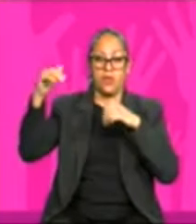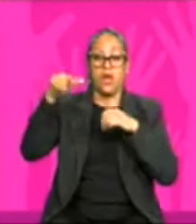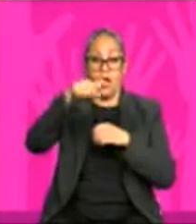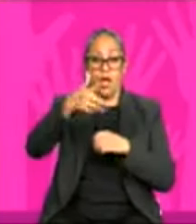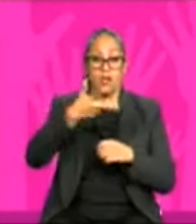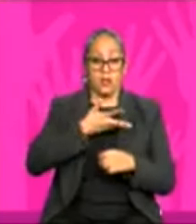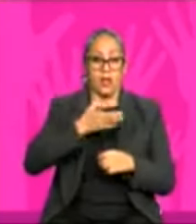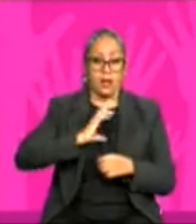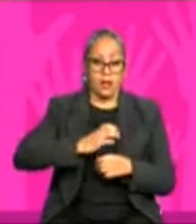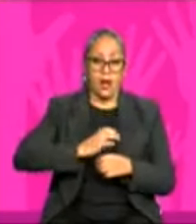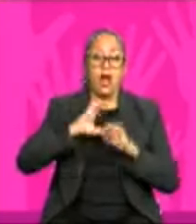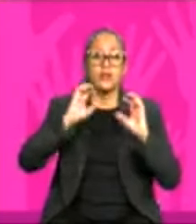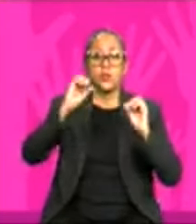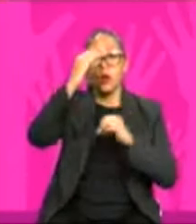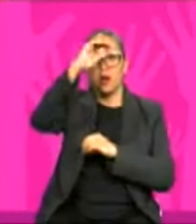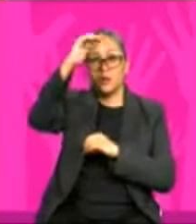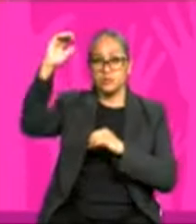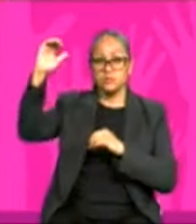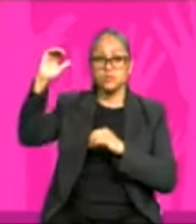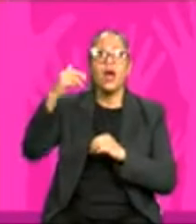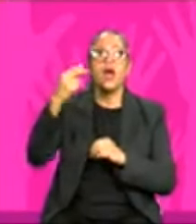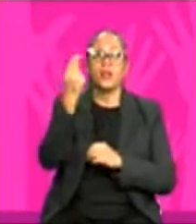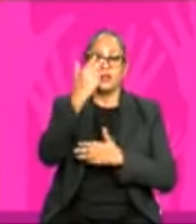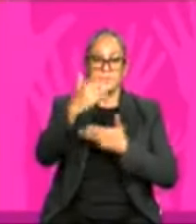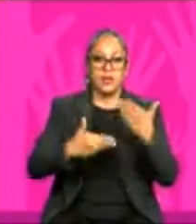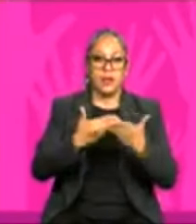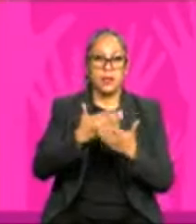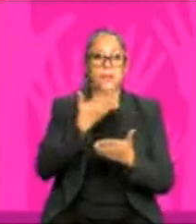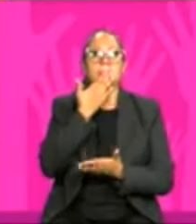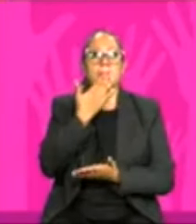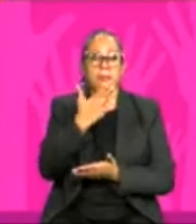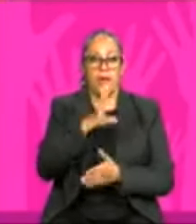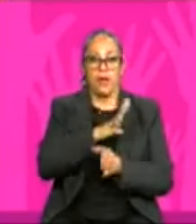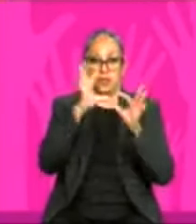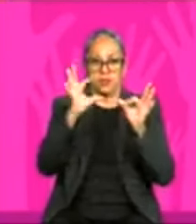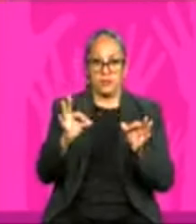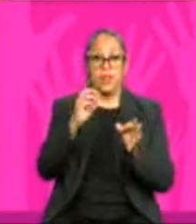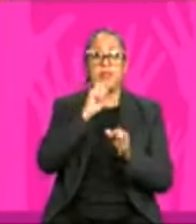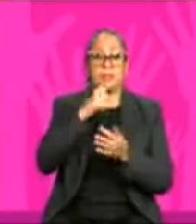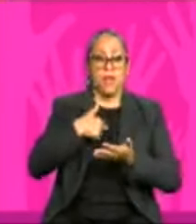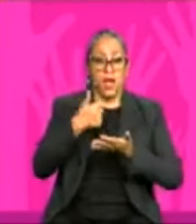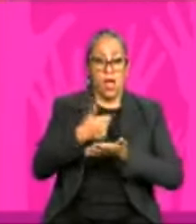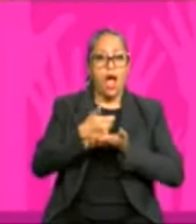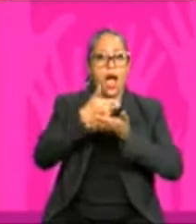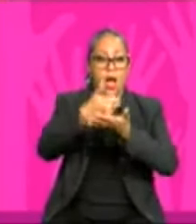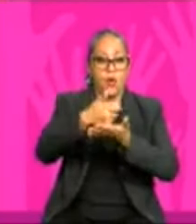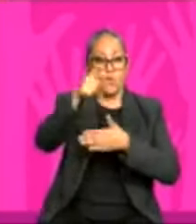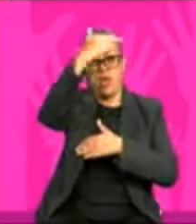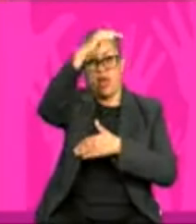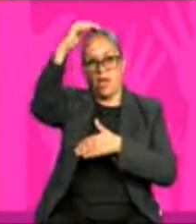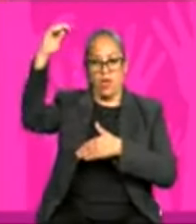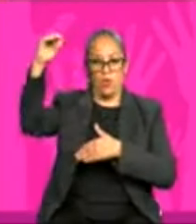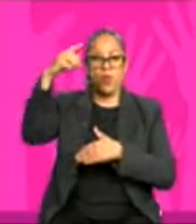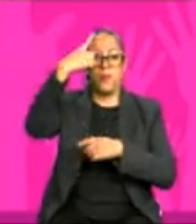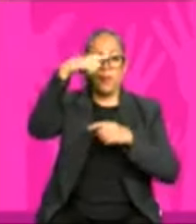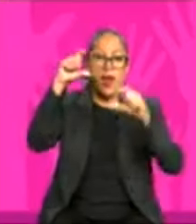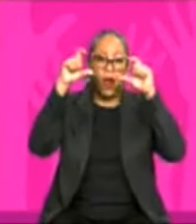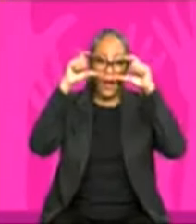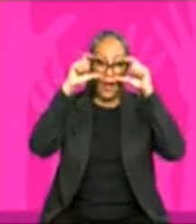mayores tendrán servicios dignos y de calidad. Ayudaremos a los adultos mayores con aparatos auditivos, lentes